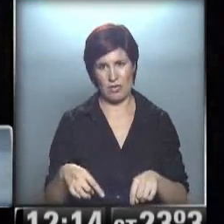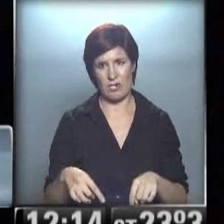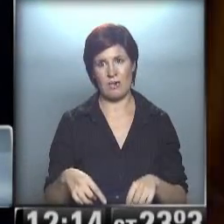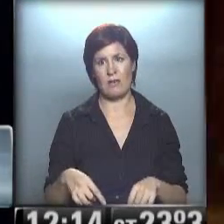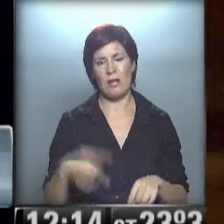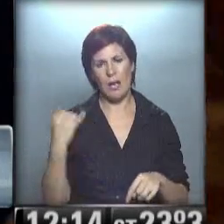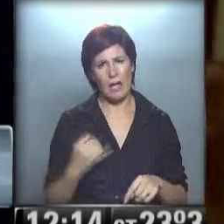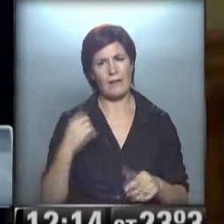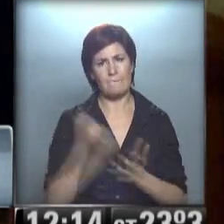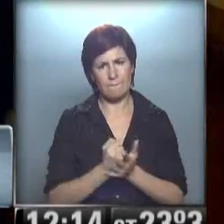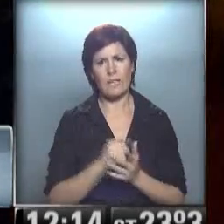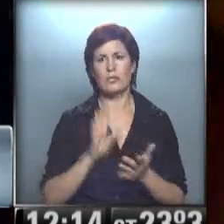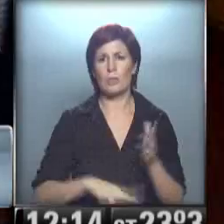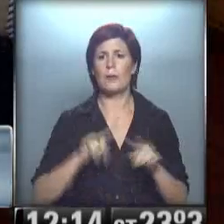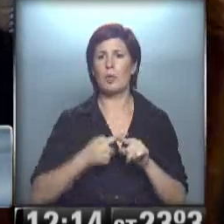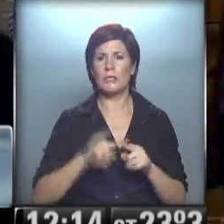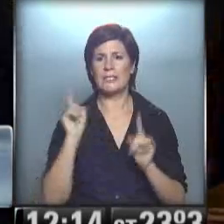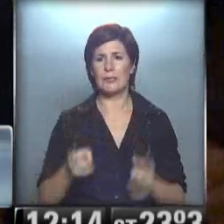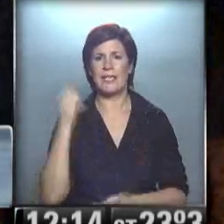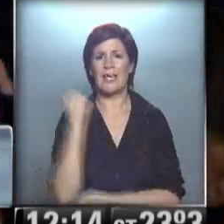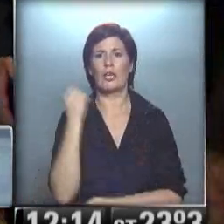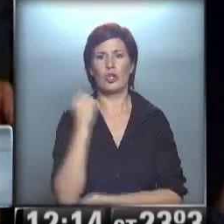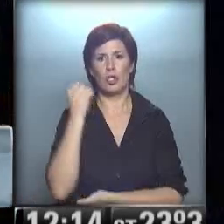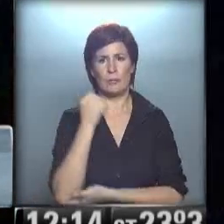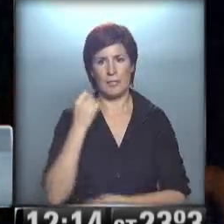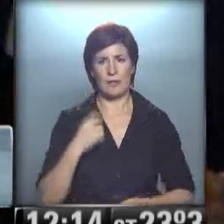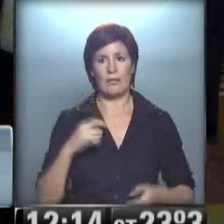impronta política y también de temas económicos. No hemos tocado los temas